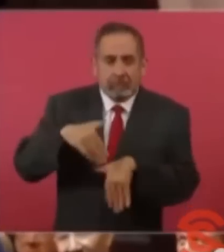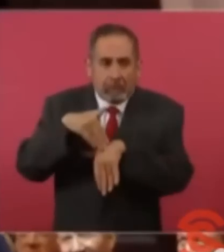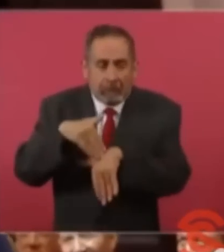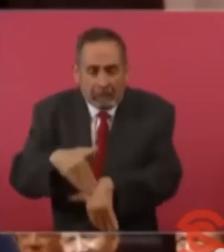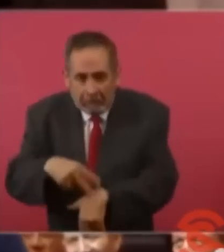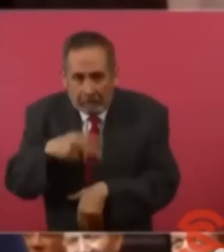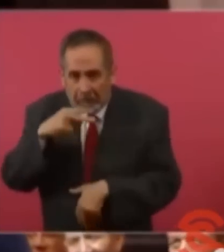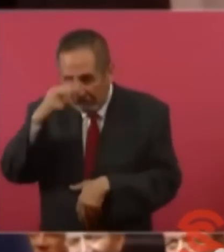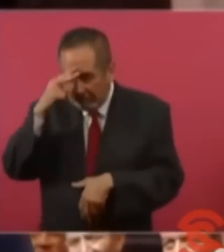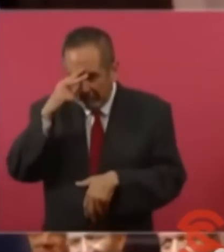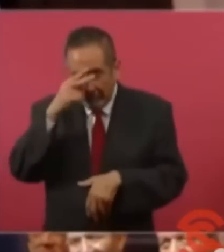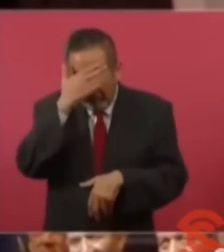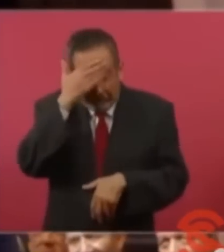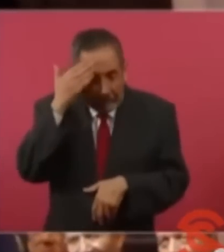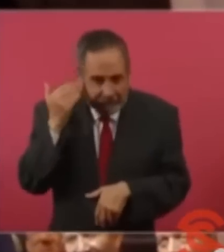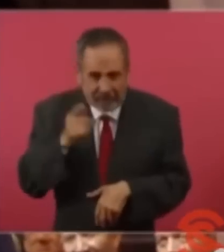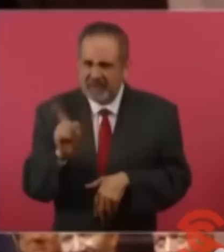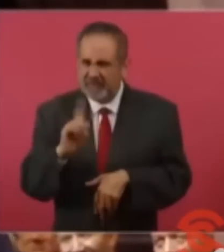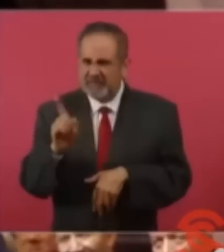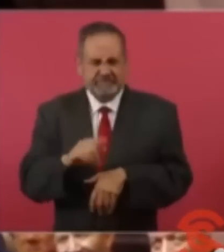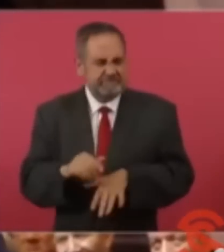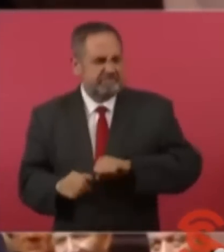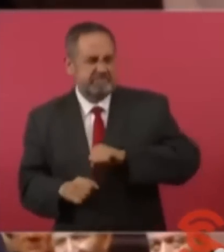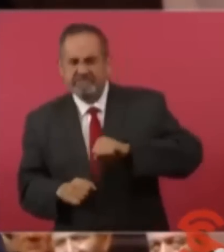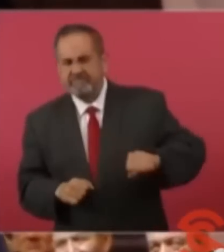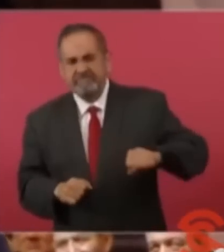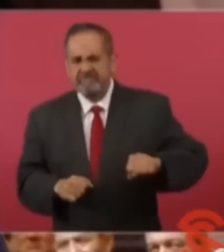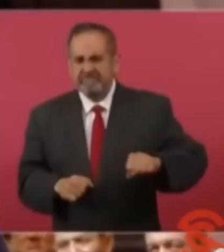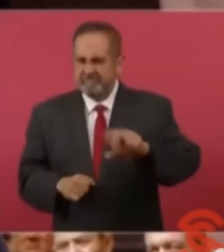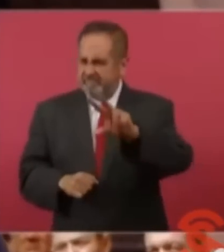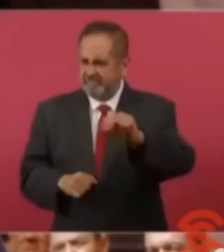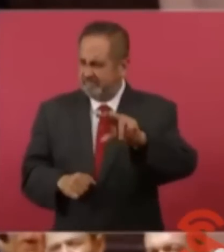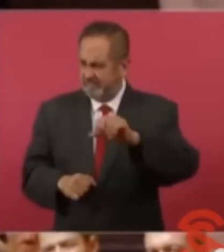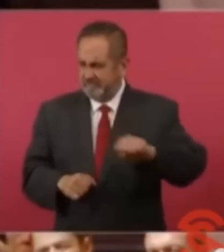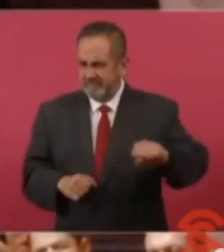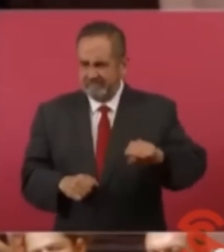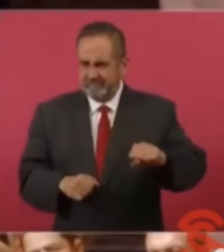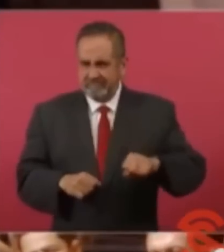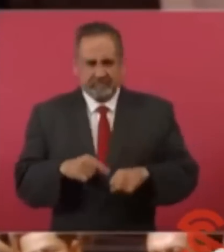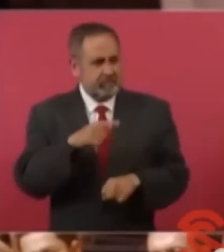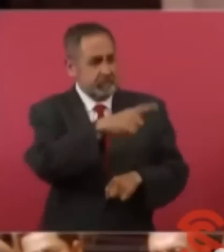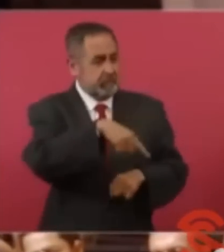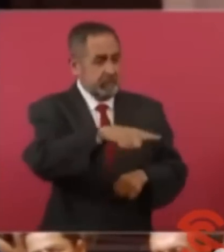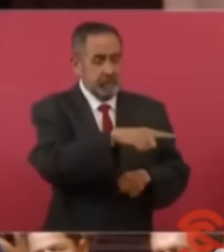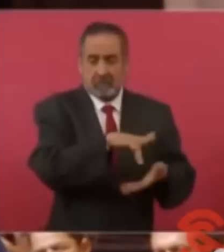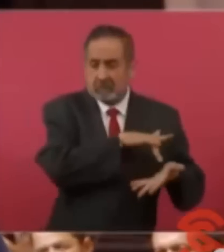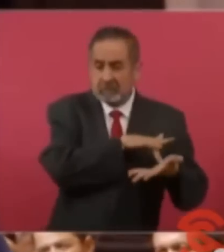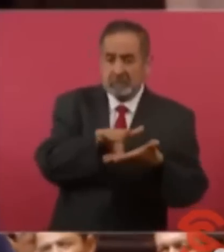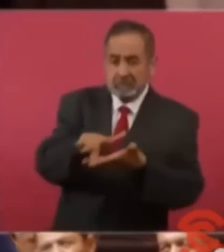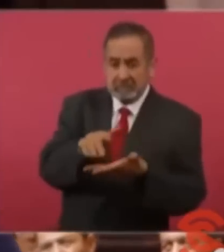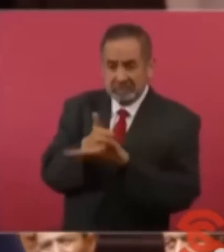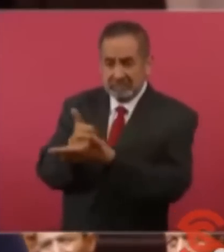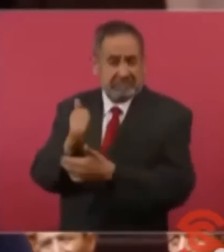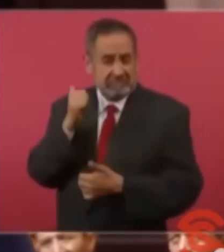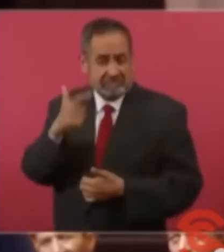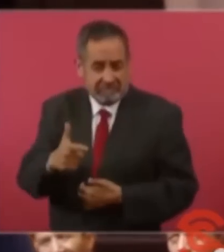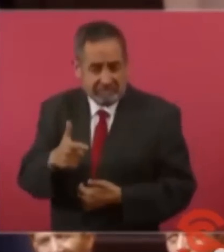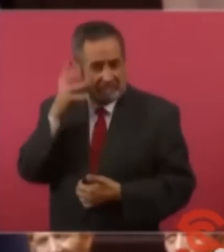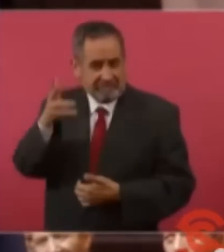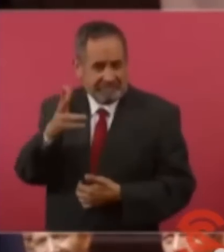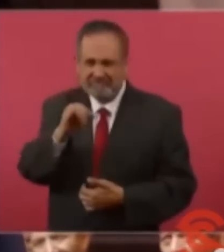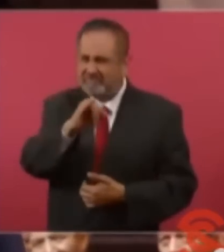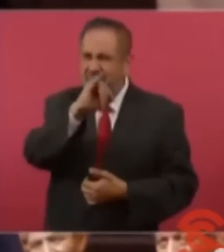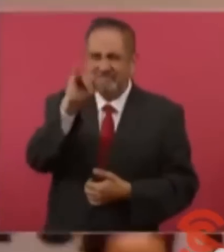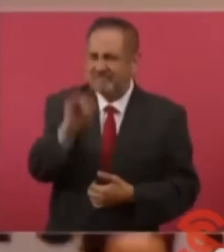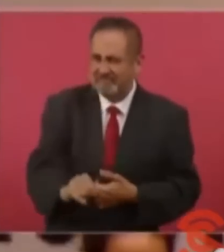ingenuos. No se va a contar nunca con el respaldo de las élites.